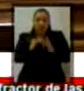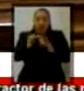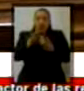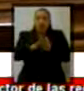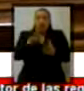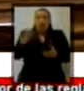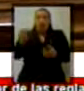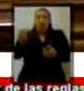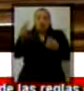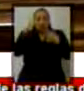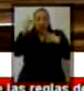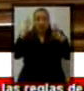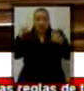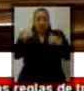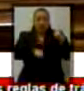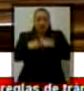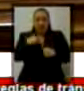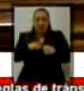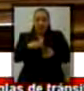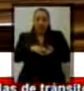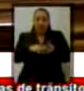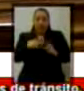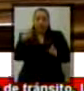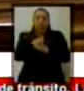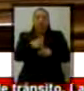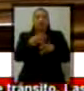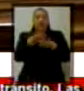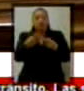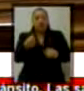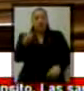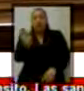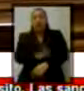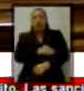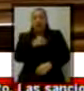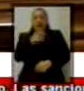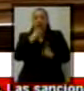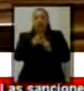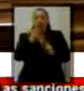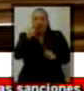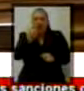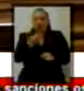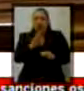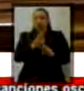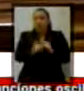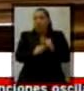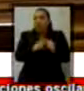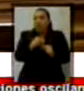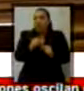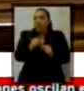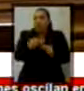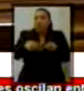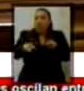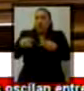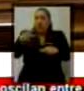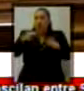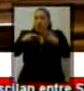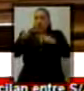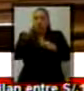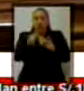tensión comienzan a producirse golpes menores, insultos, ofensas, amenazas. El